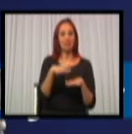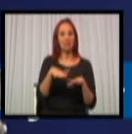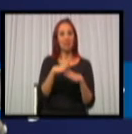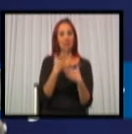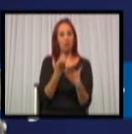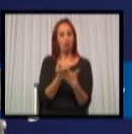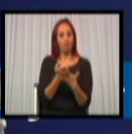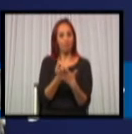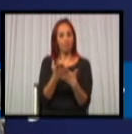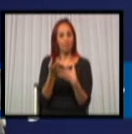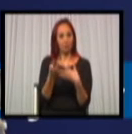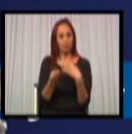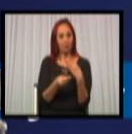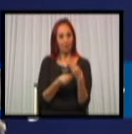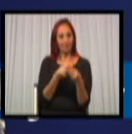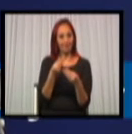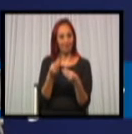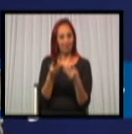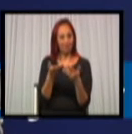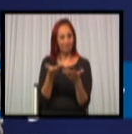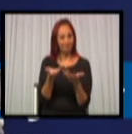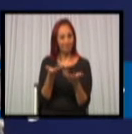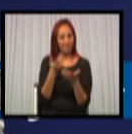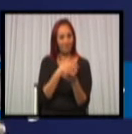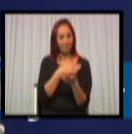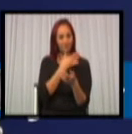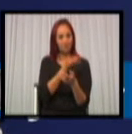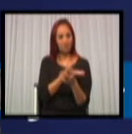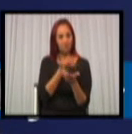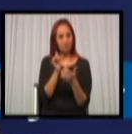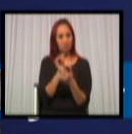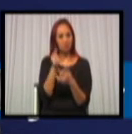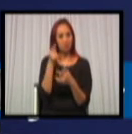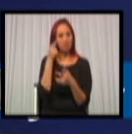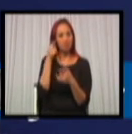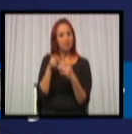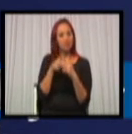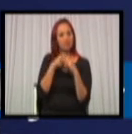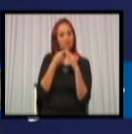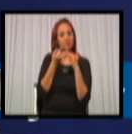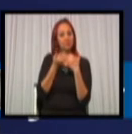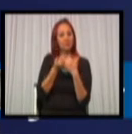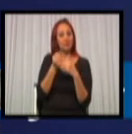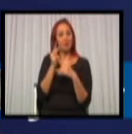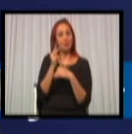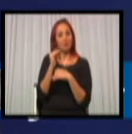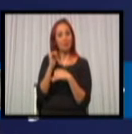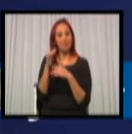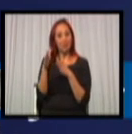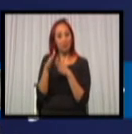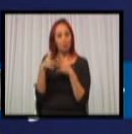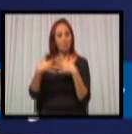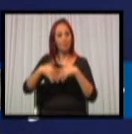económica productiva fortaleceremos, como dije a principio, las microempresas,